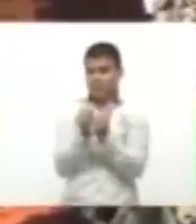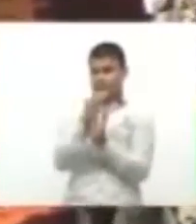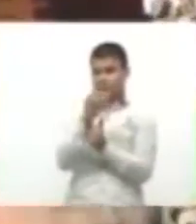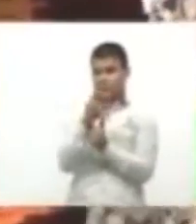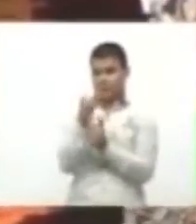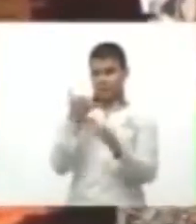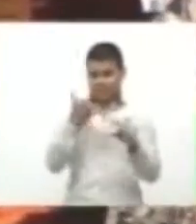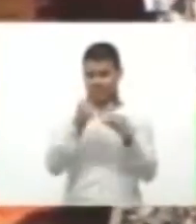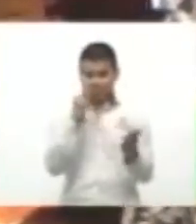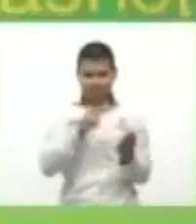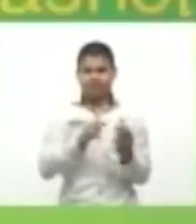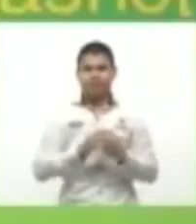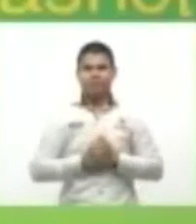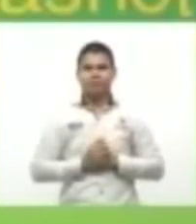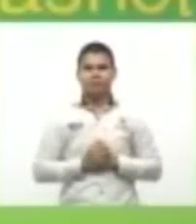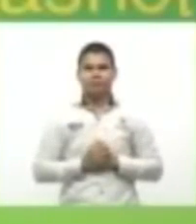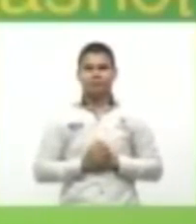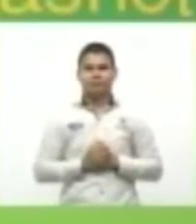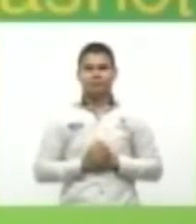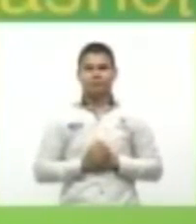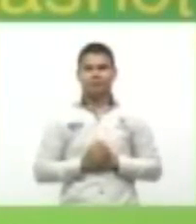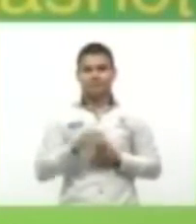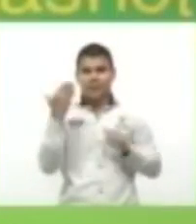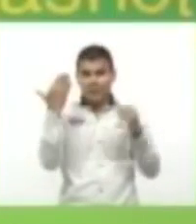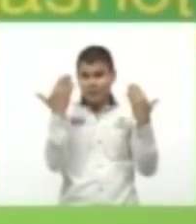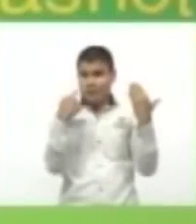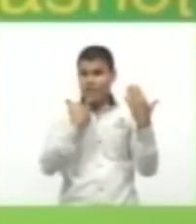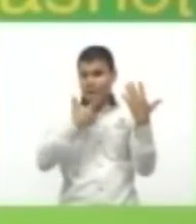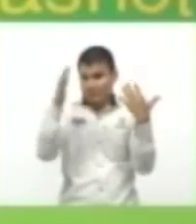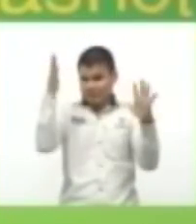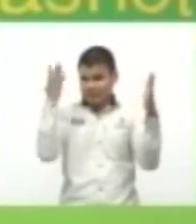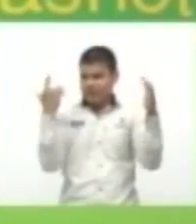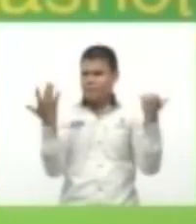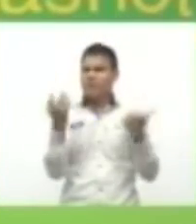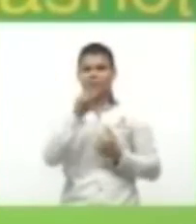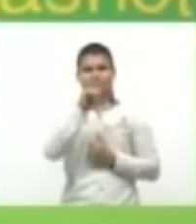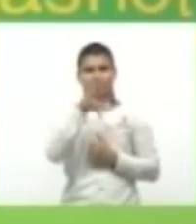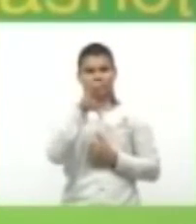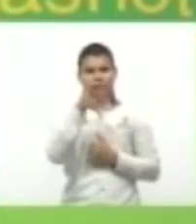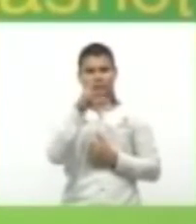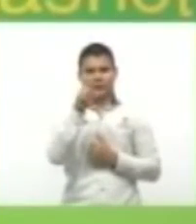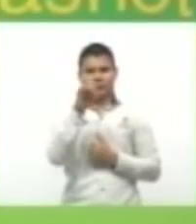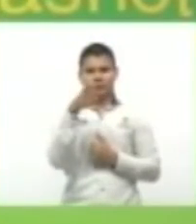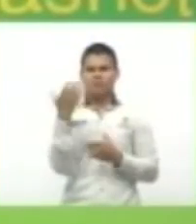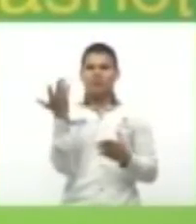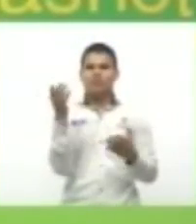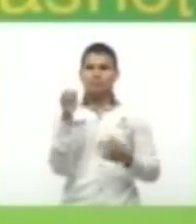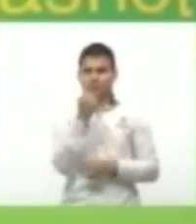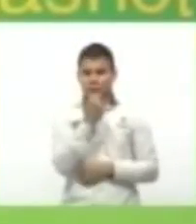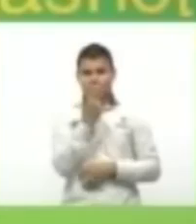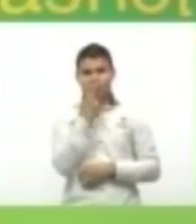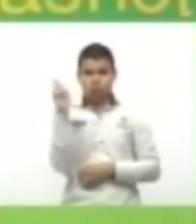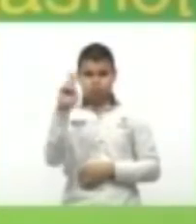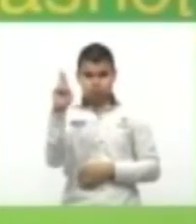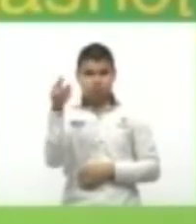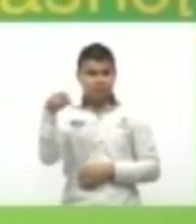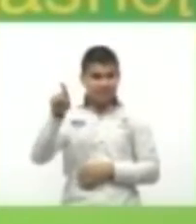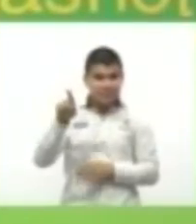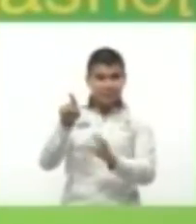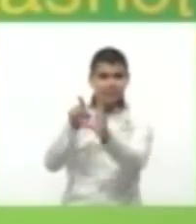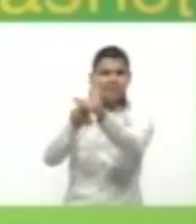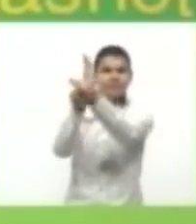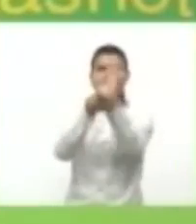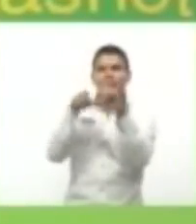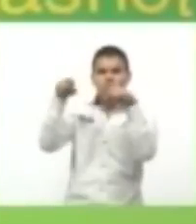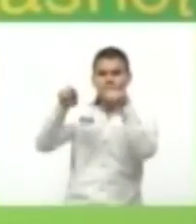está metida en WhatsApp. El Festival Francisco el Hombre en Riohacha, La Guajira, llega a su novena edición y este año